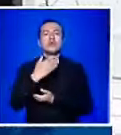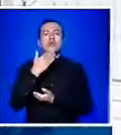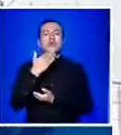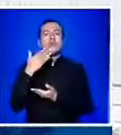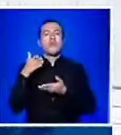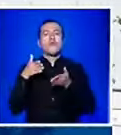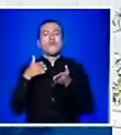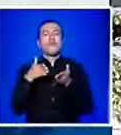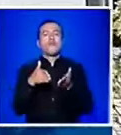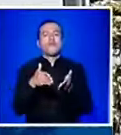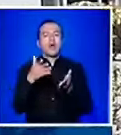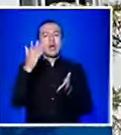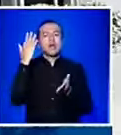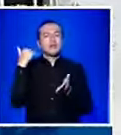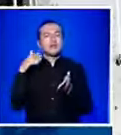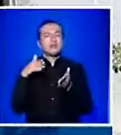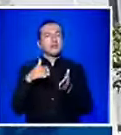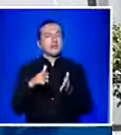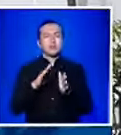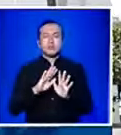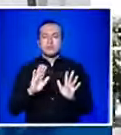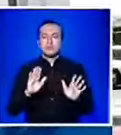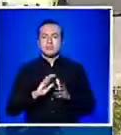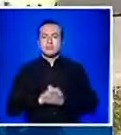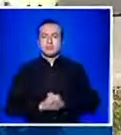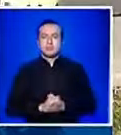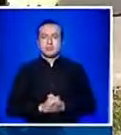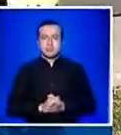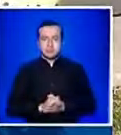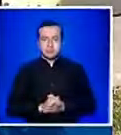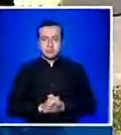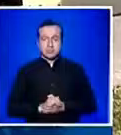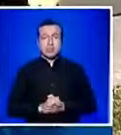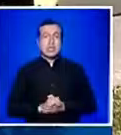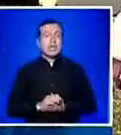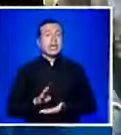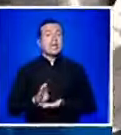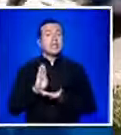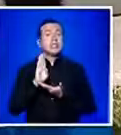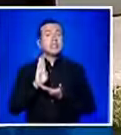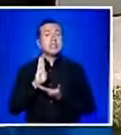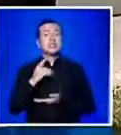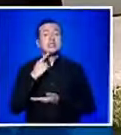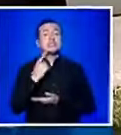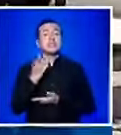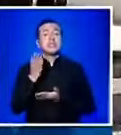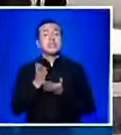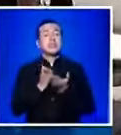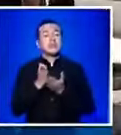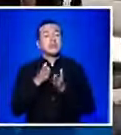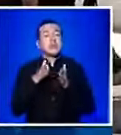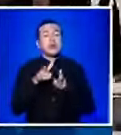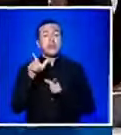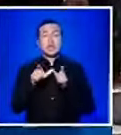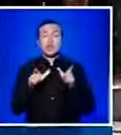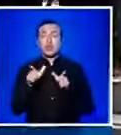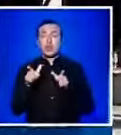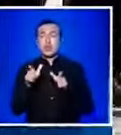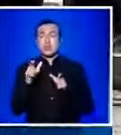para lo que fueron concebidas, una funeraria, que el IES piensa usar para los servicios exequiales de sus